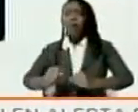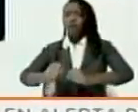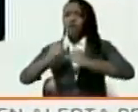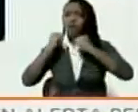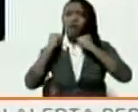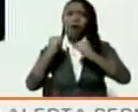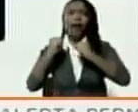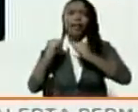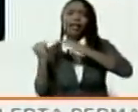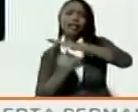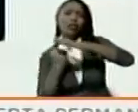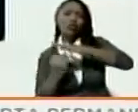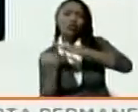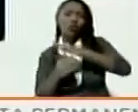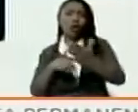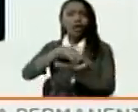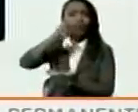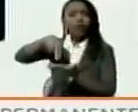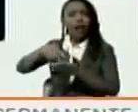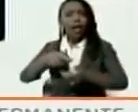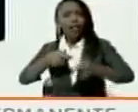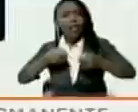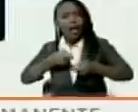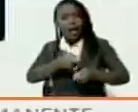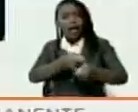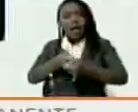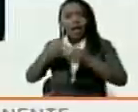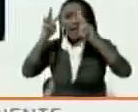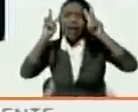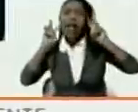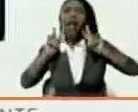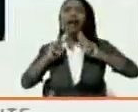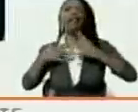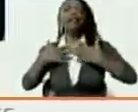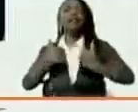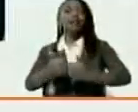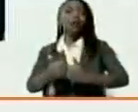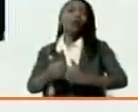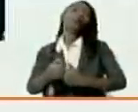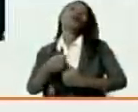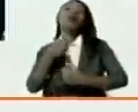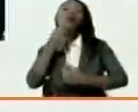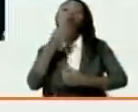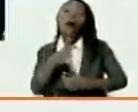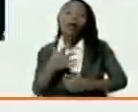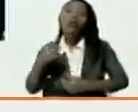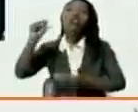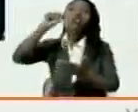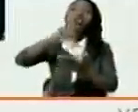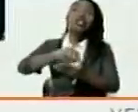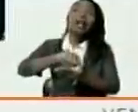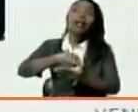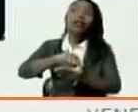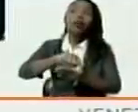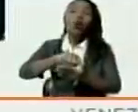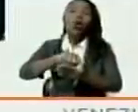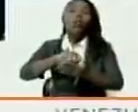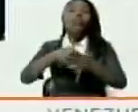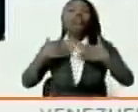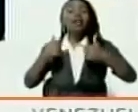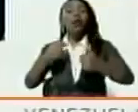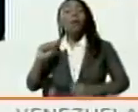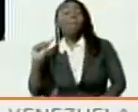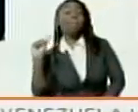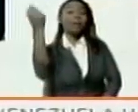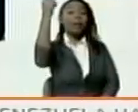Instituto Nacional de Higiene de la Salud. Y bueno, con centros de salud de primer nivel, déjeme